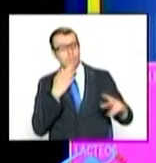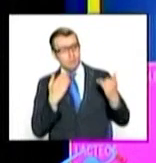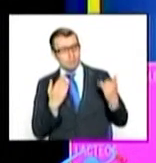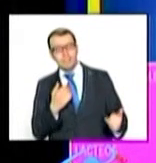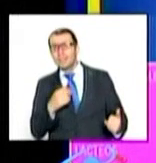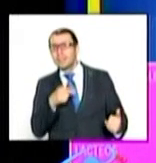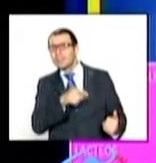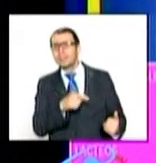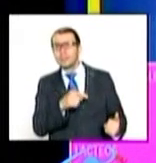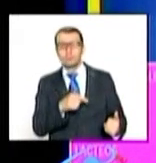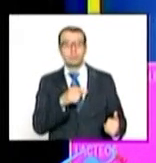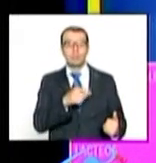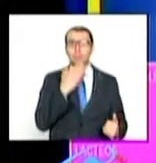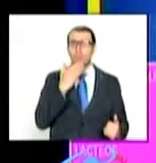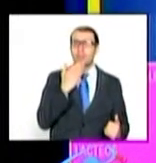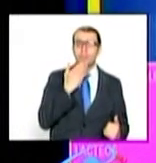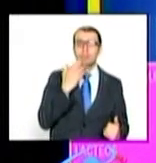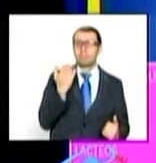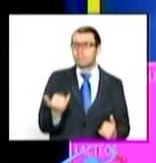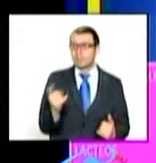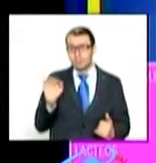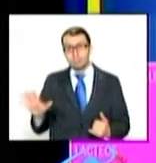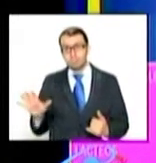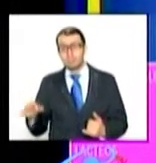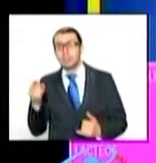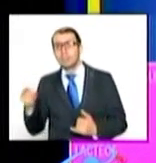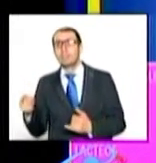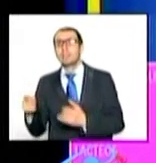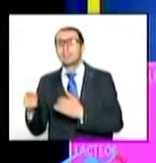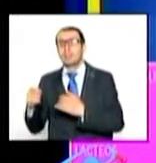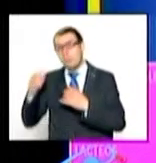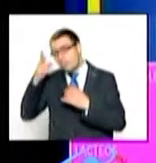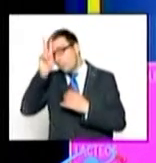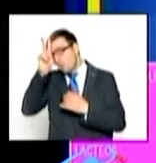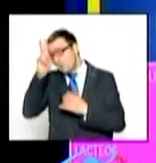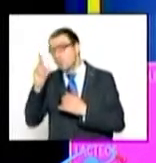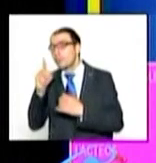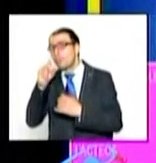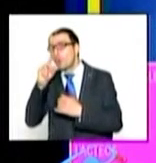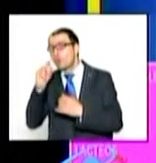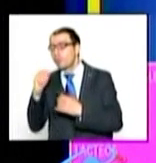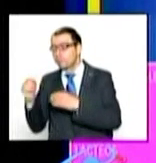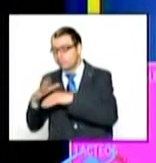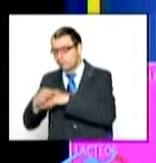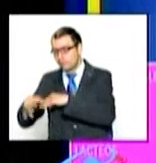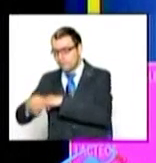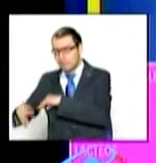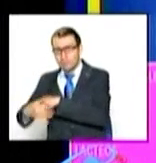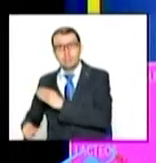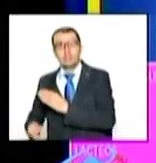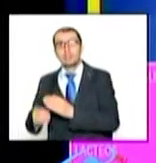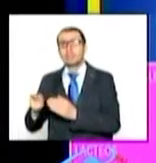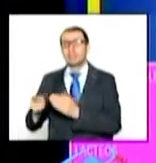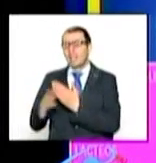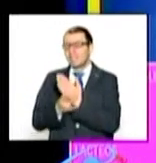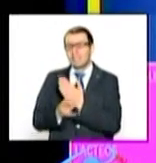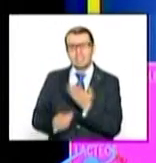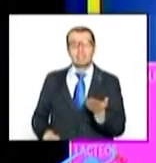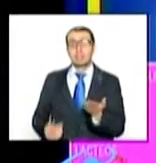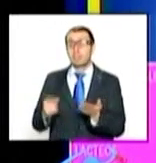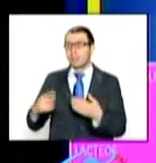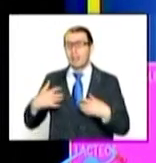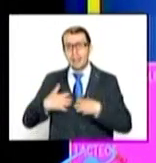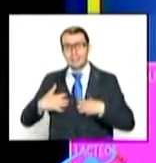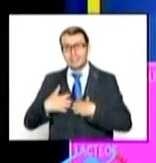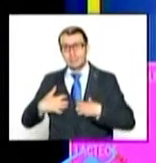las grasas que están en la piel del pollo, en la manteca, en la mantequilla, en los lácteos y en las vísceras de los animales. Entonces estas grasas,